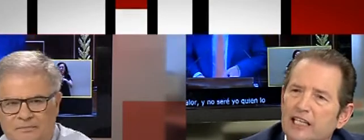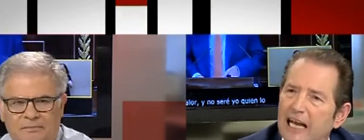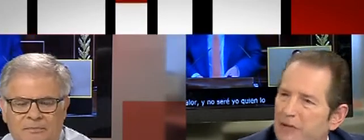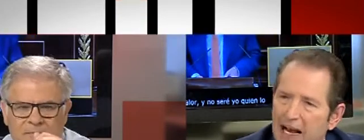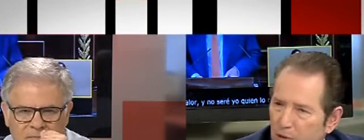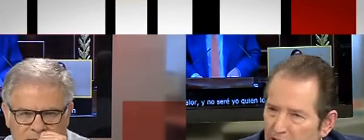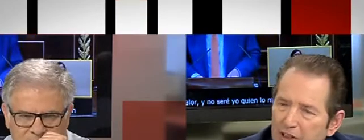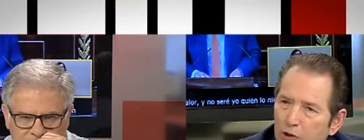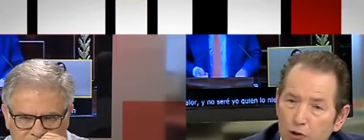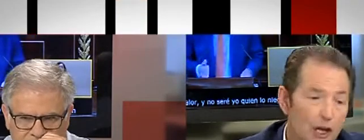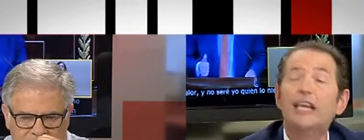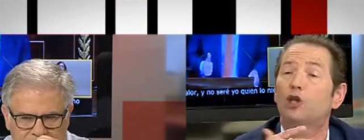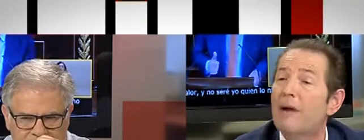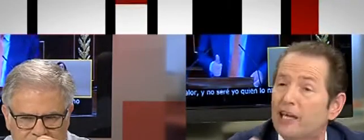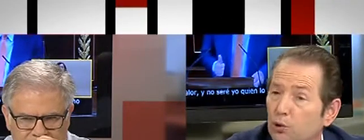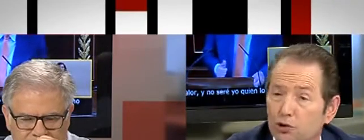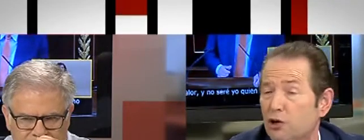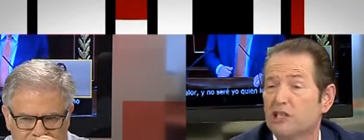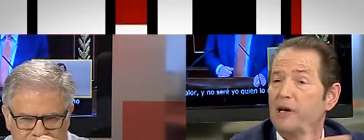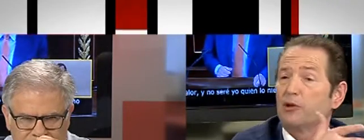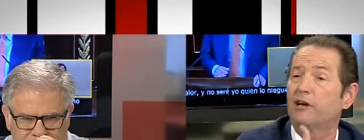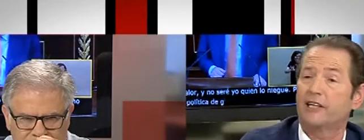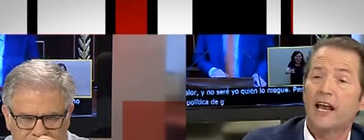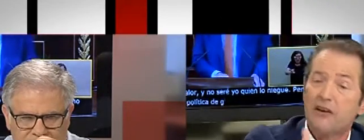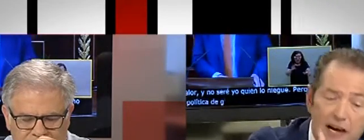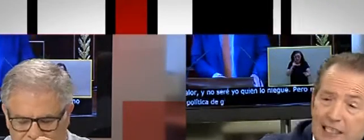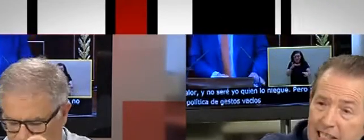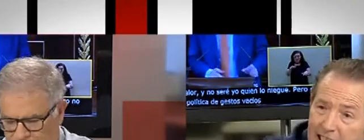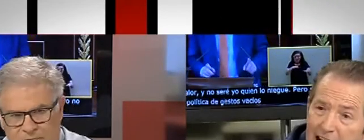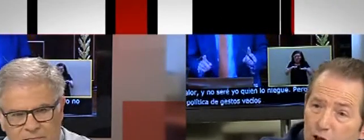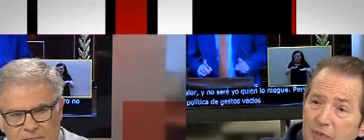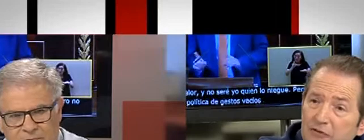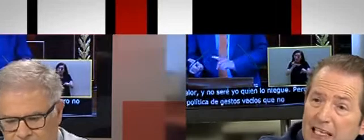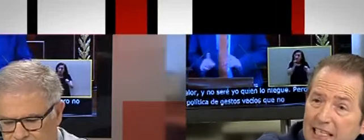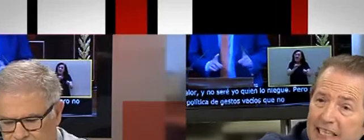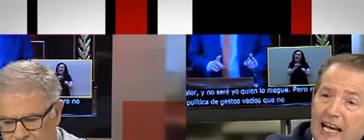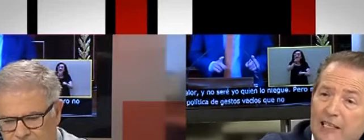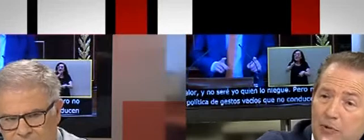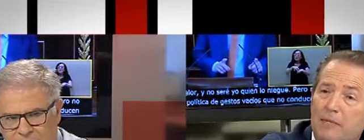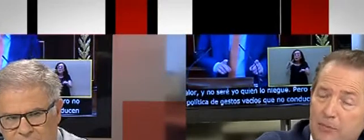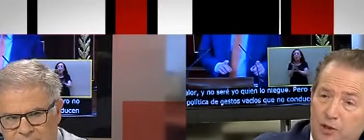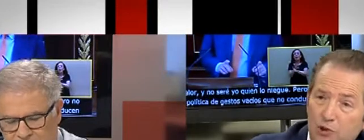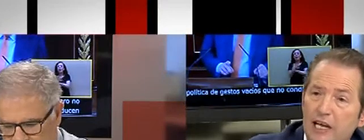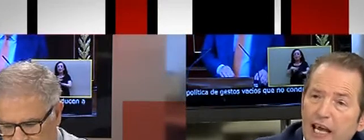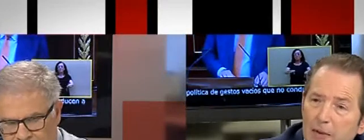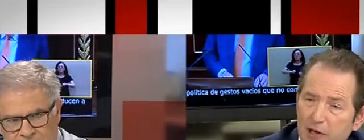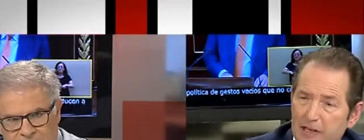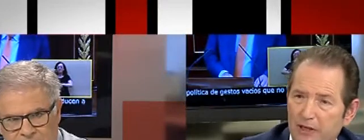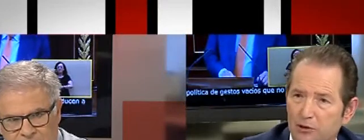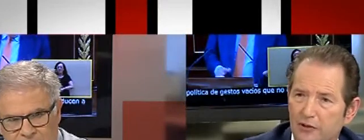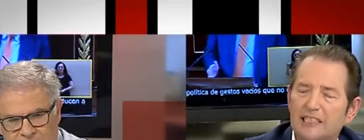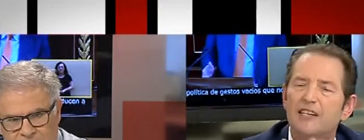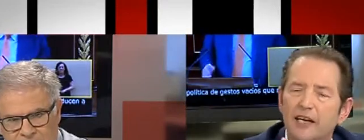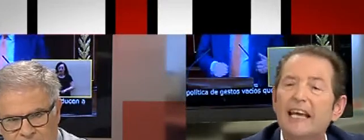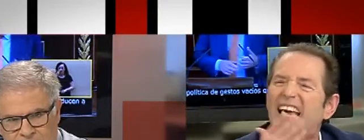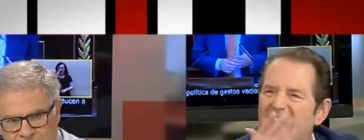es el que hay se cambian absolutamente todo y toman incluso yo no lo sabía me lo dijeron ayer frases literales copian frases literales del programa de podemos en el programa del